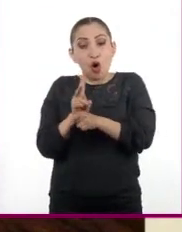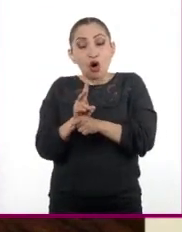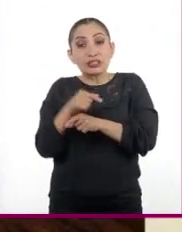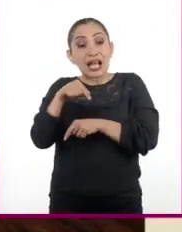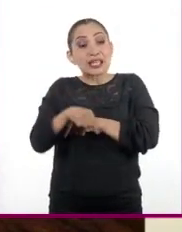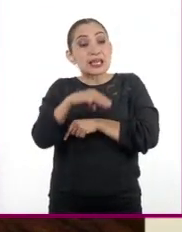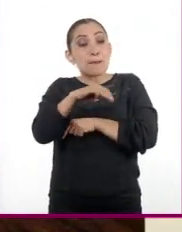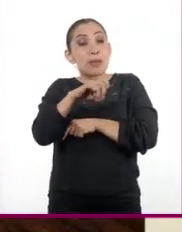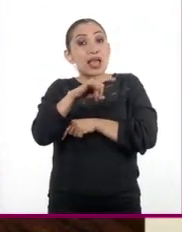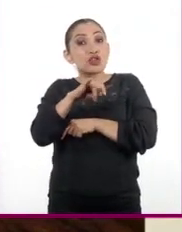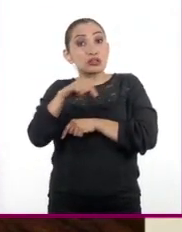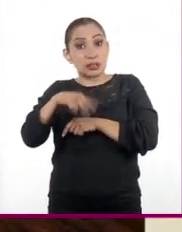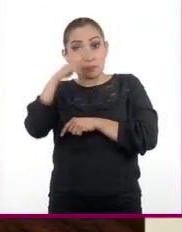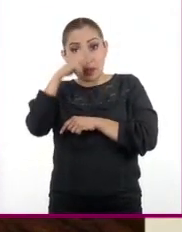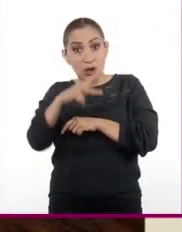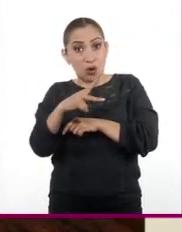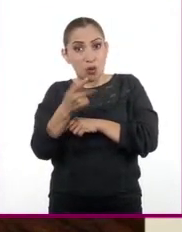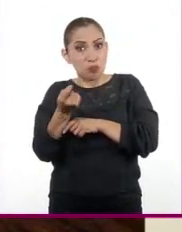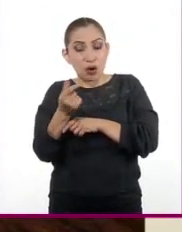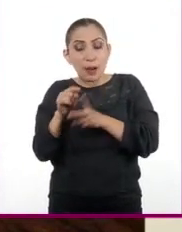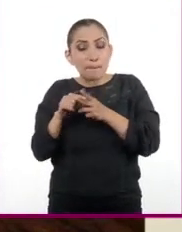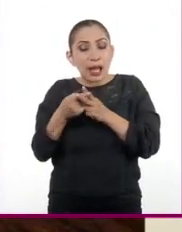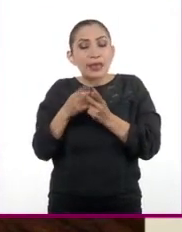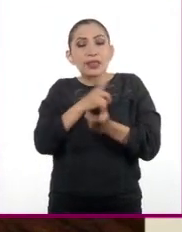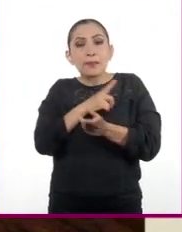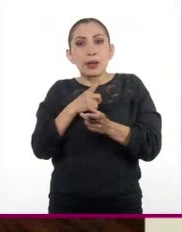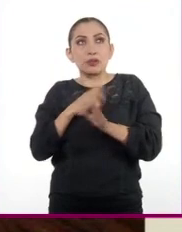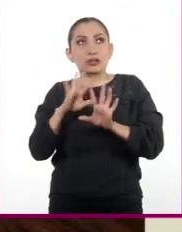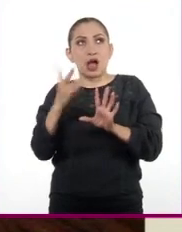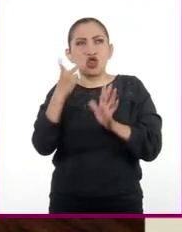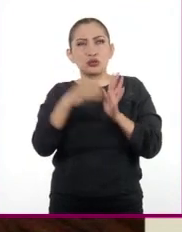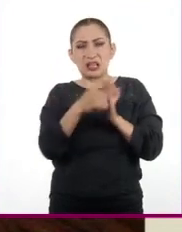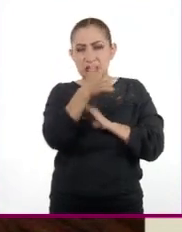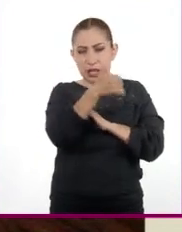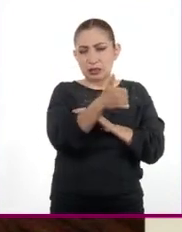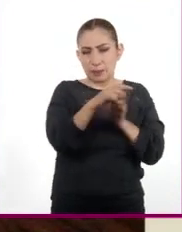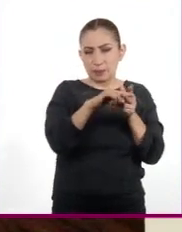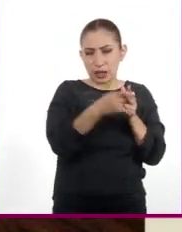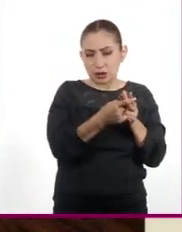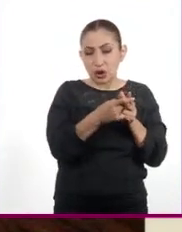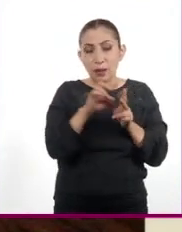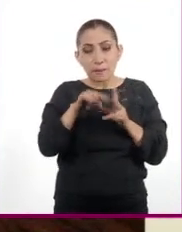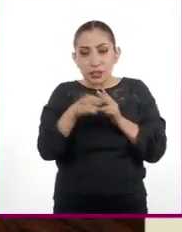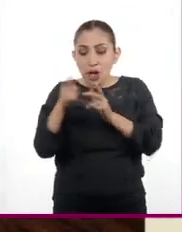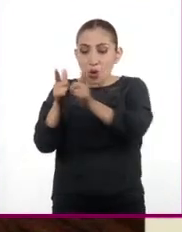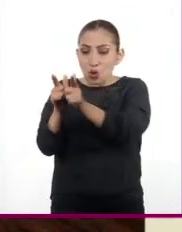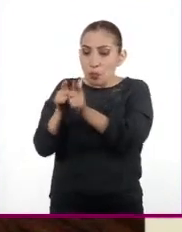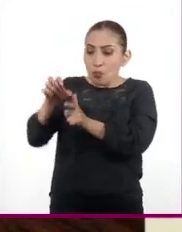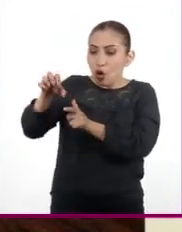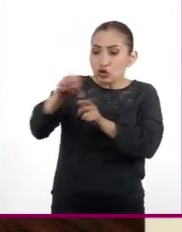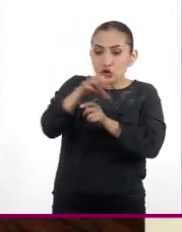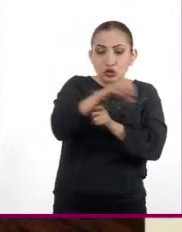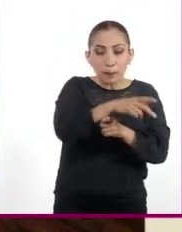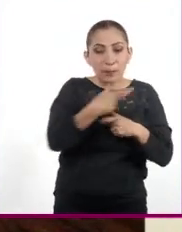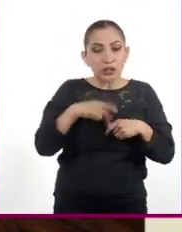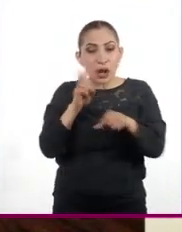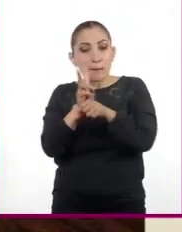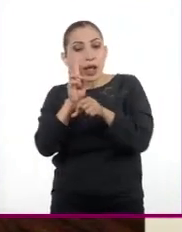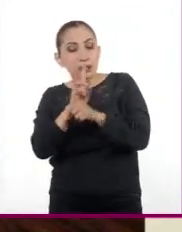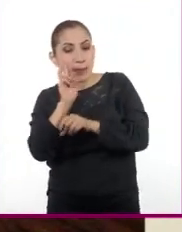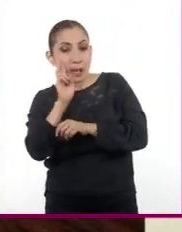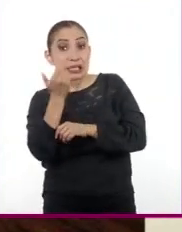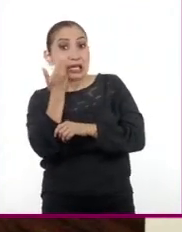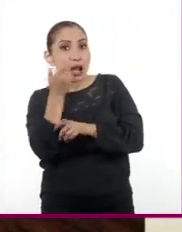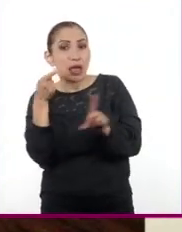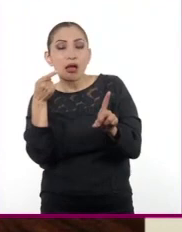medios aquí en nuestro país. Tenemos que a partir del 2006 empezaron a surgir algunos observatorios con una